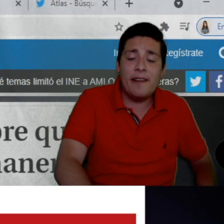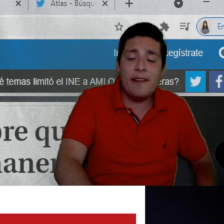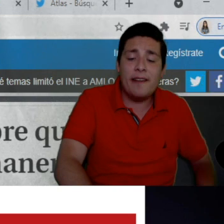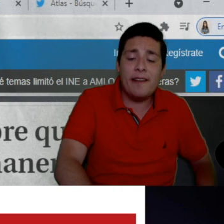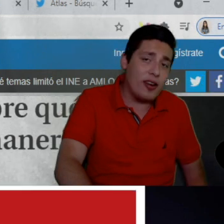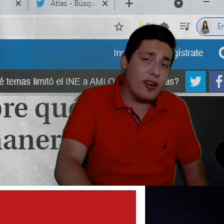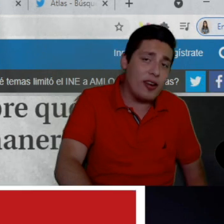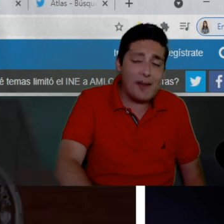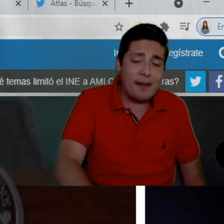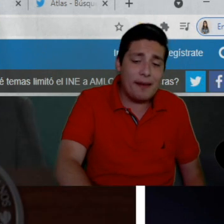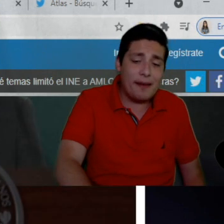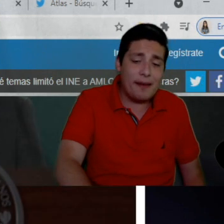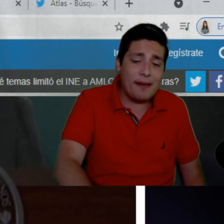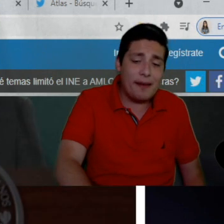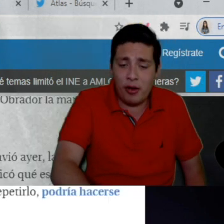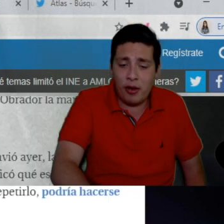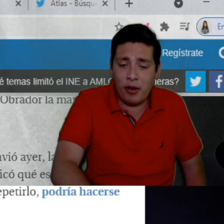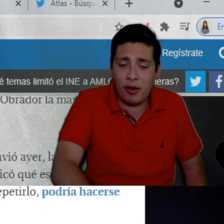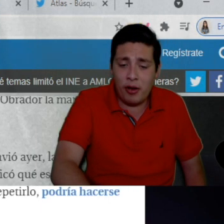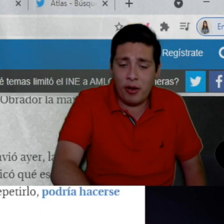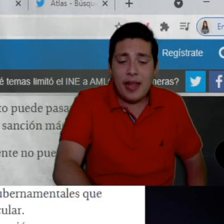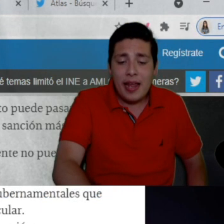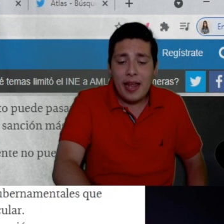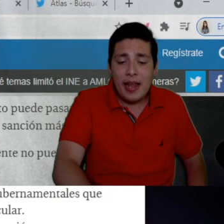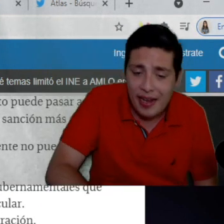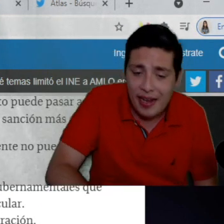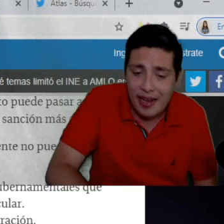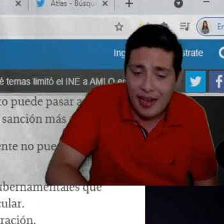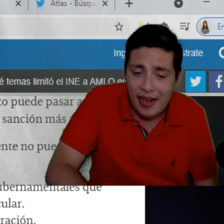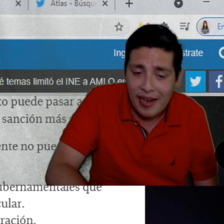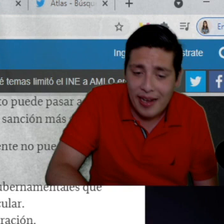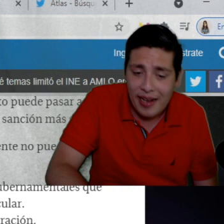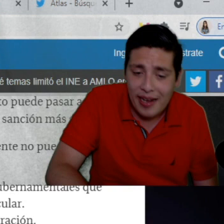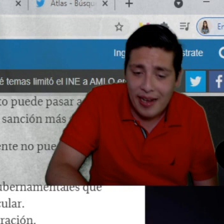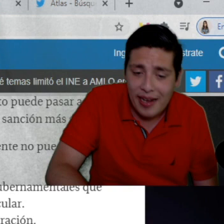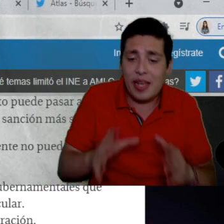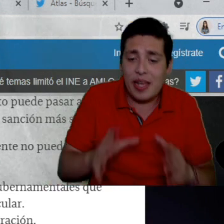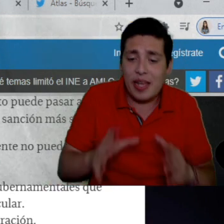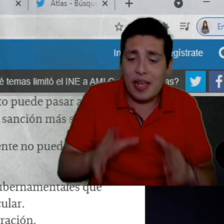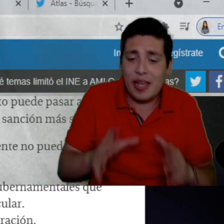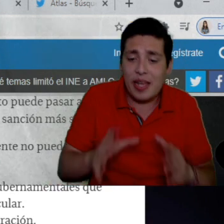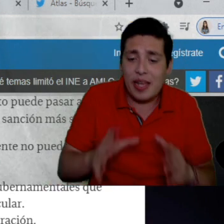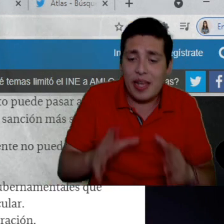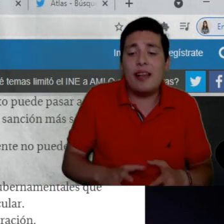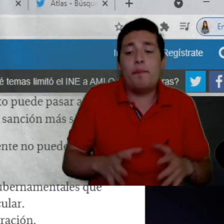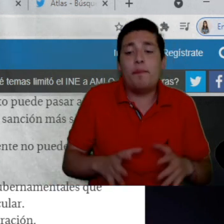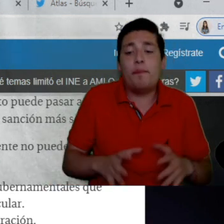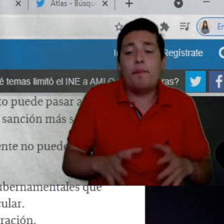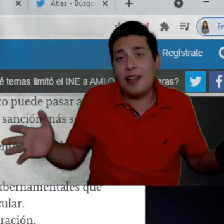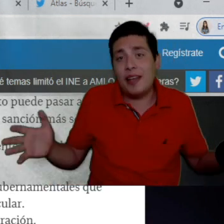INE decidió limitar al presidente Andrés Manuel López Obrador en las mañaneras, y son 11 temas primordiales